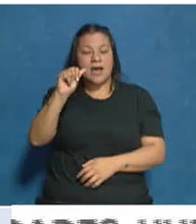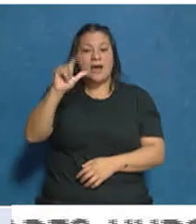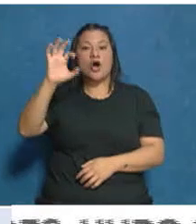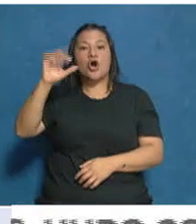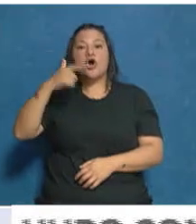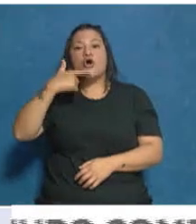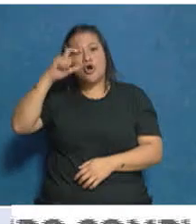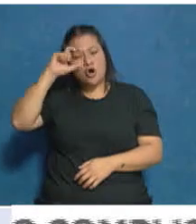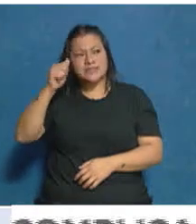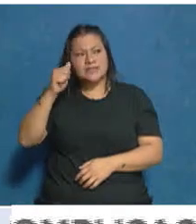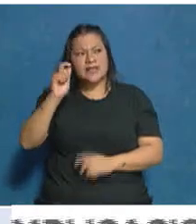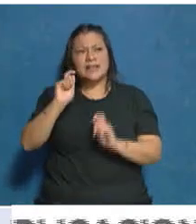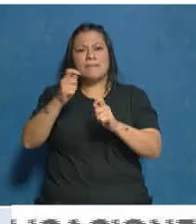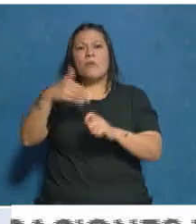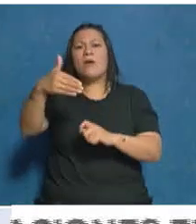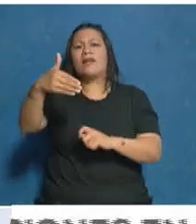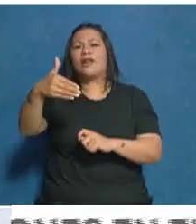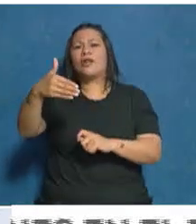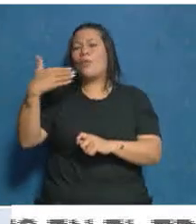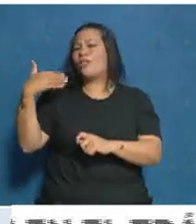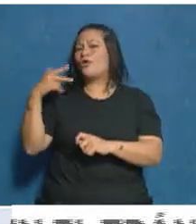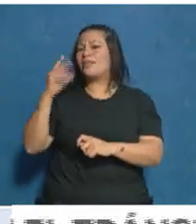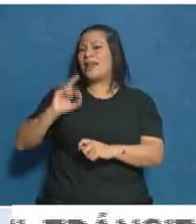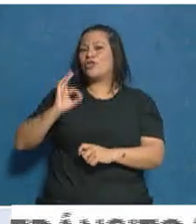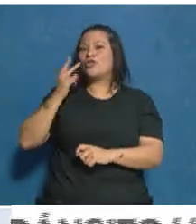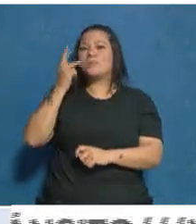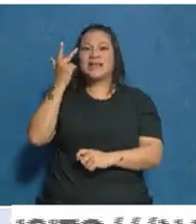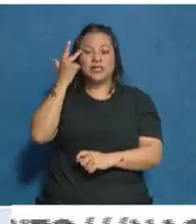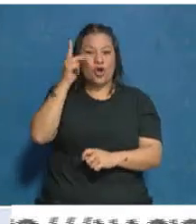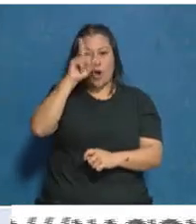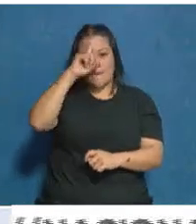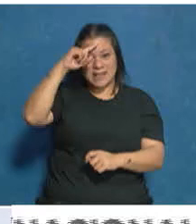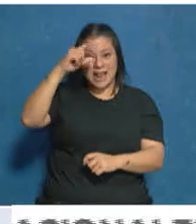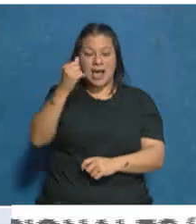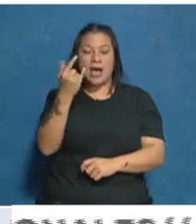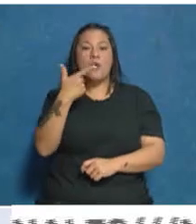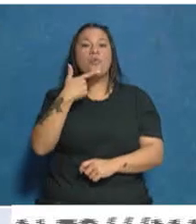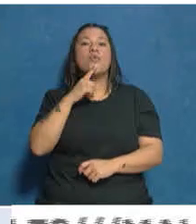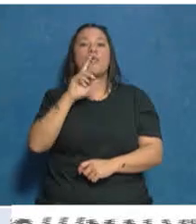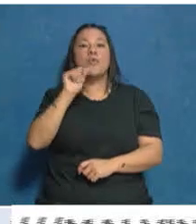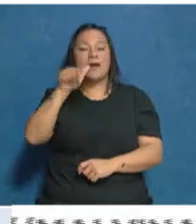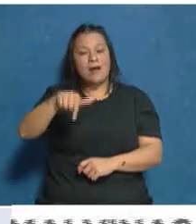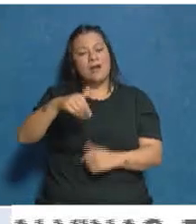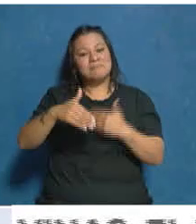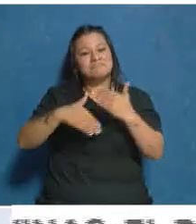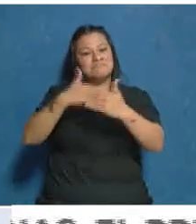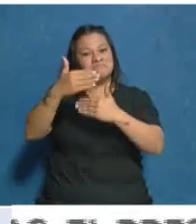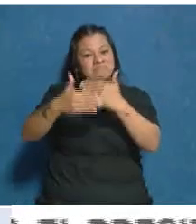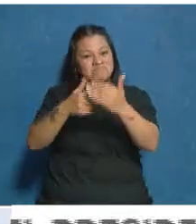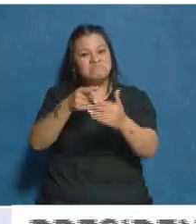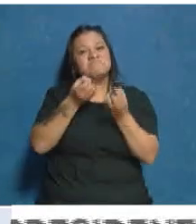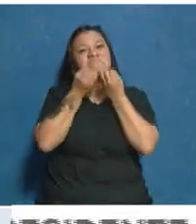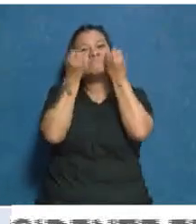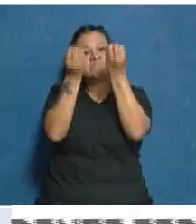trasplante se realizó en el 2018 en el Hospital Austral y desde ahí, bueno, estamos transcurriendo el post-trasplante con cada vez